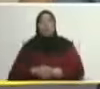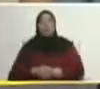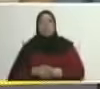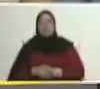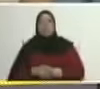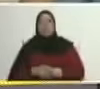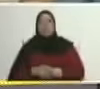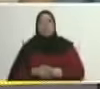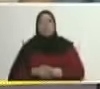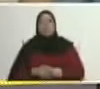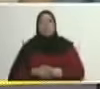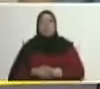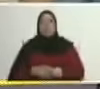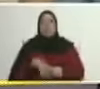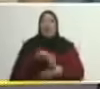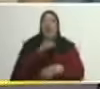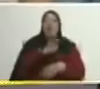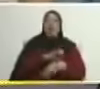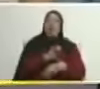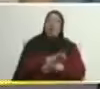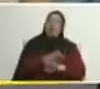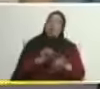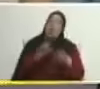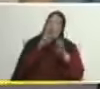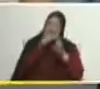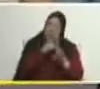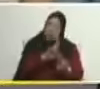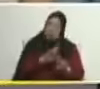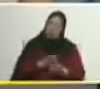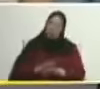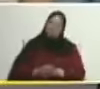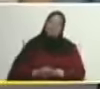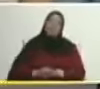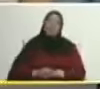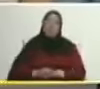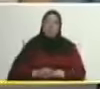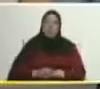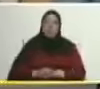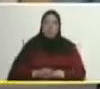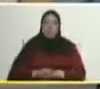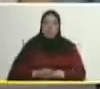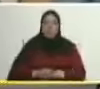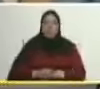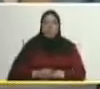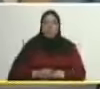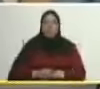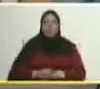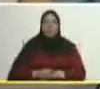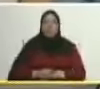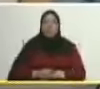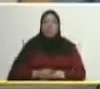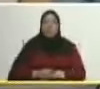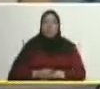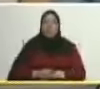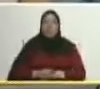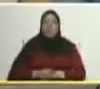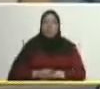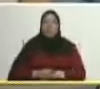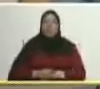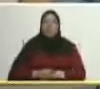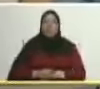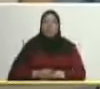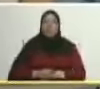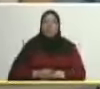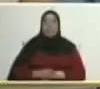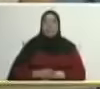decirle al gobierno de Ecuador que debe respetar el derecho al asilo y las leyes internacionales y convenciones internacionales,